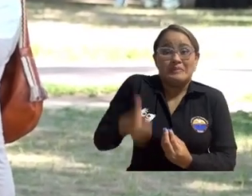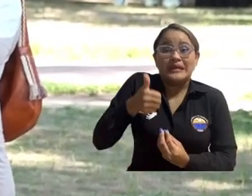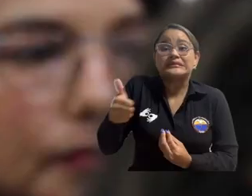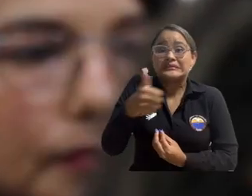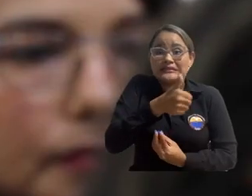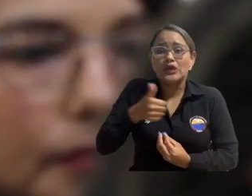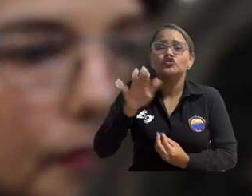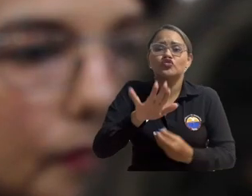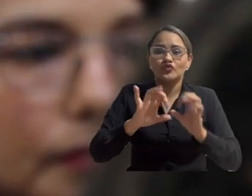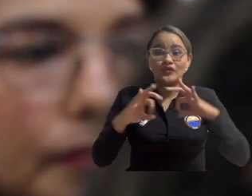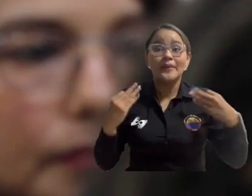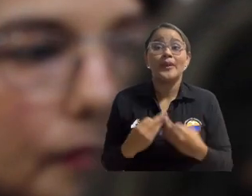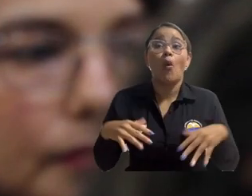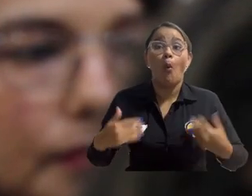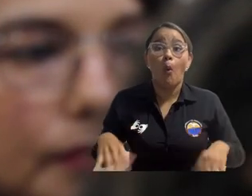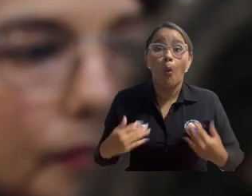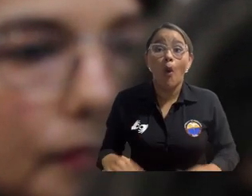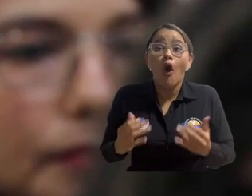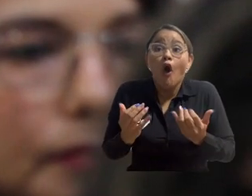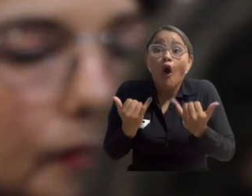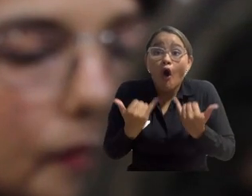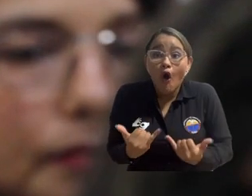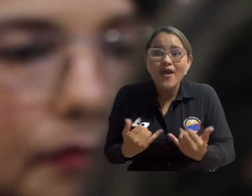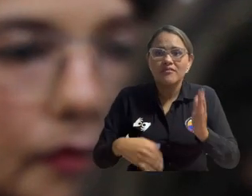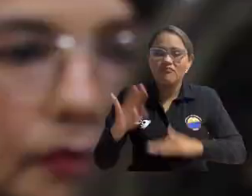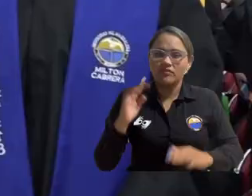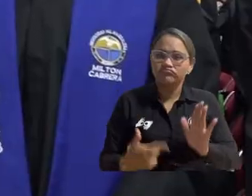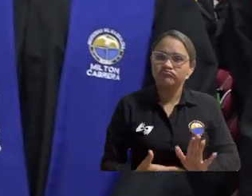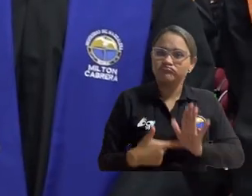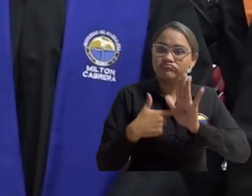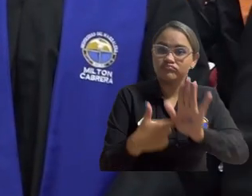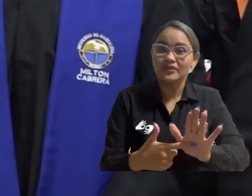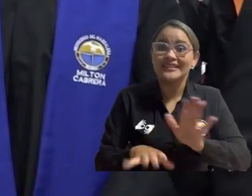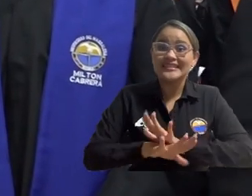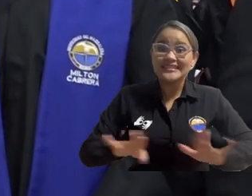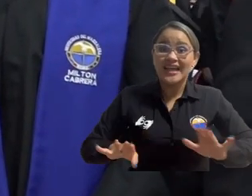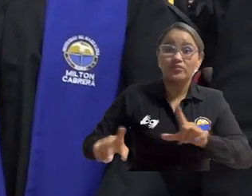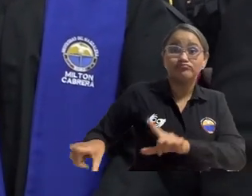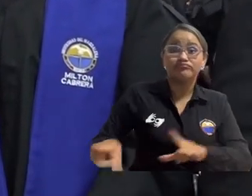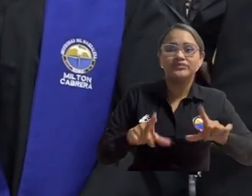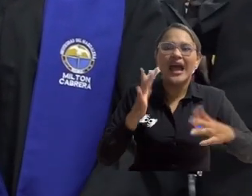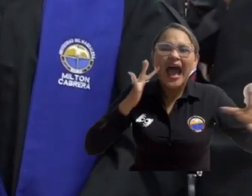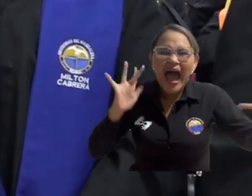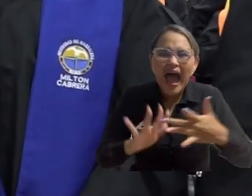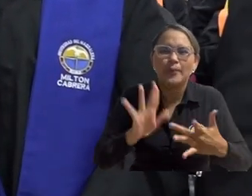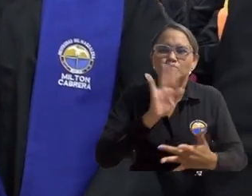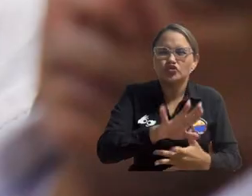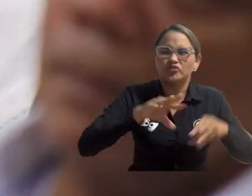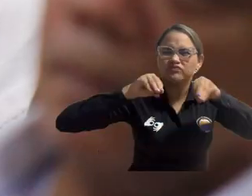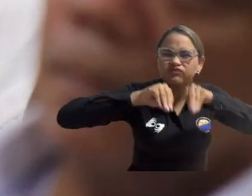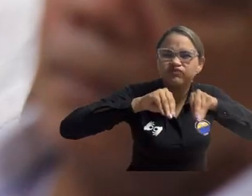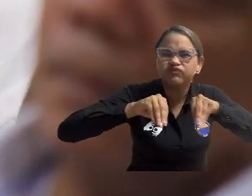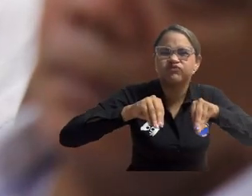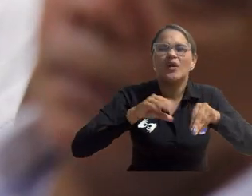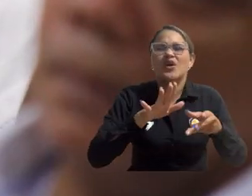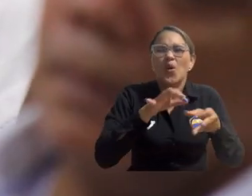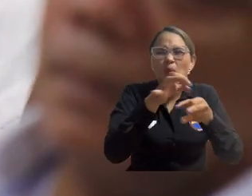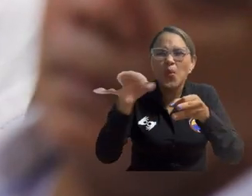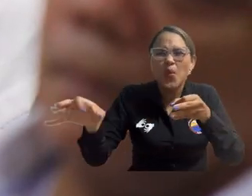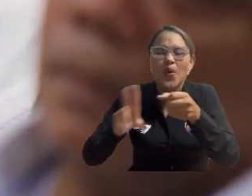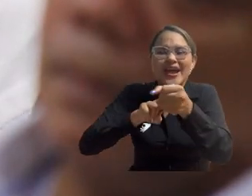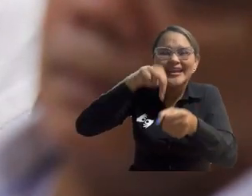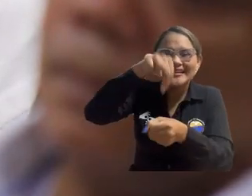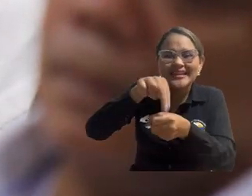pueblo Kogi, sino su representante en la Comisión Nacional de Trabajo y Concertación para la Educación de los Pueblos Indígenas, desde donde